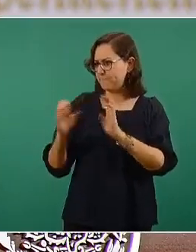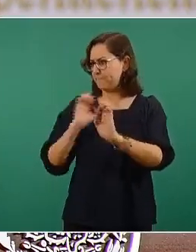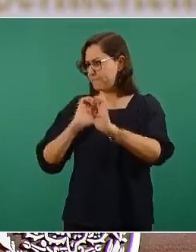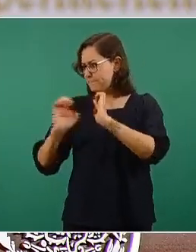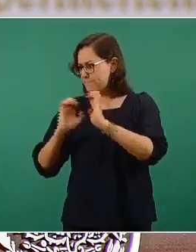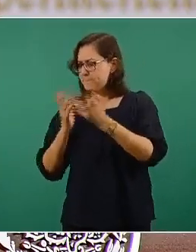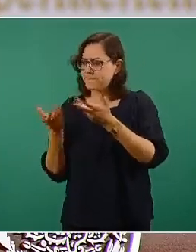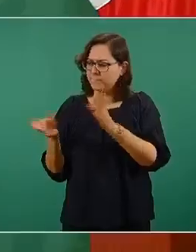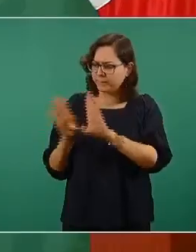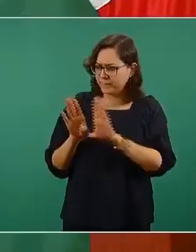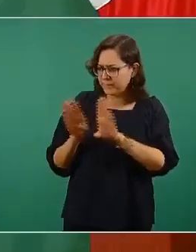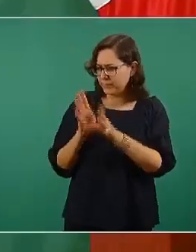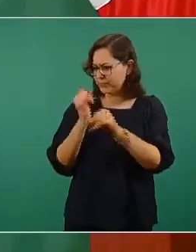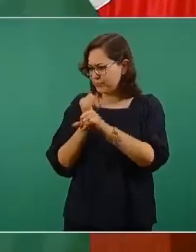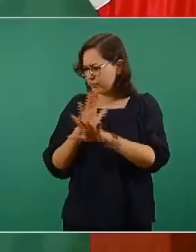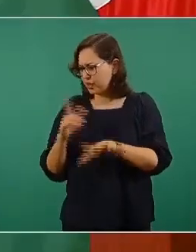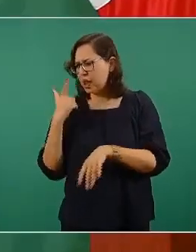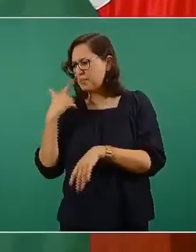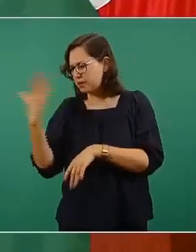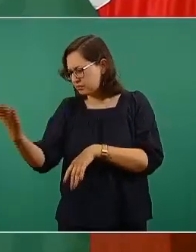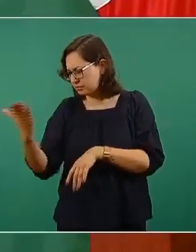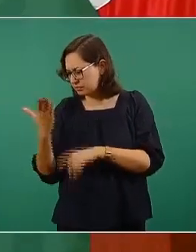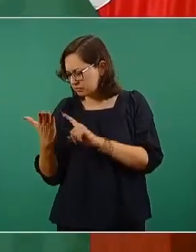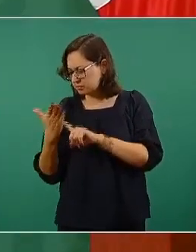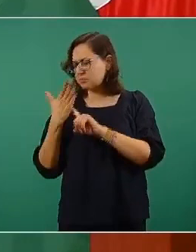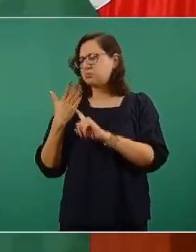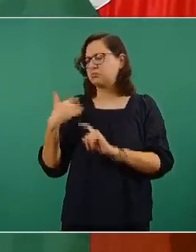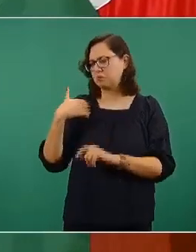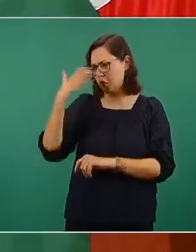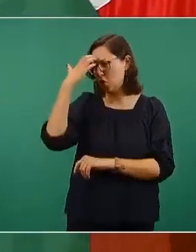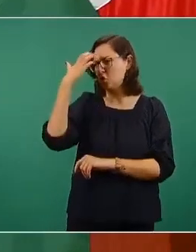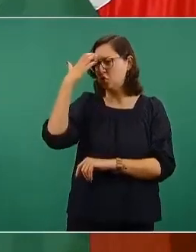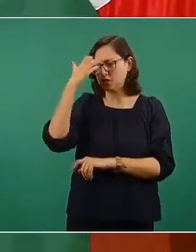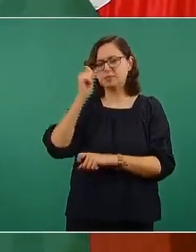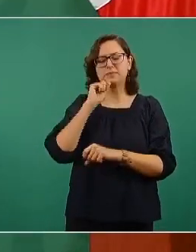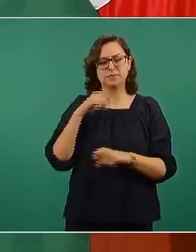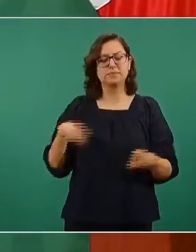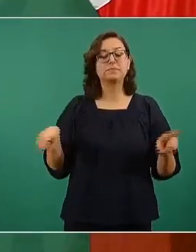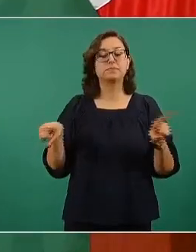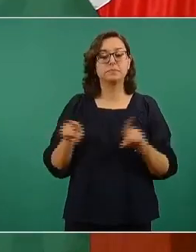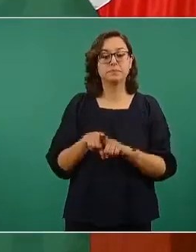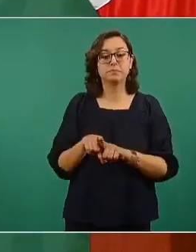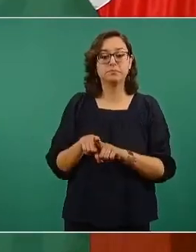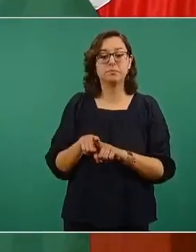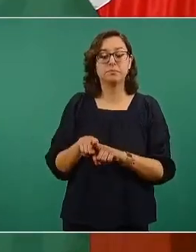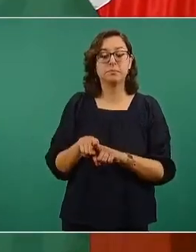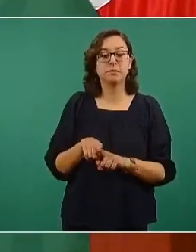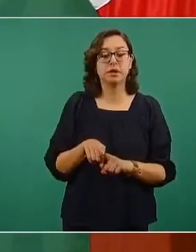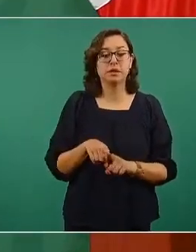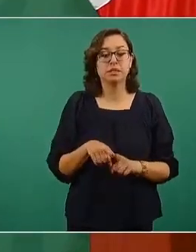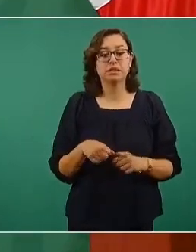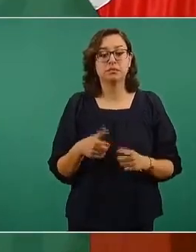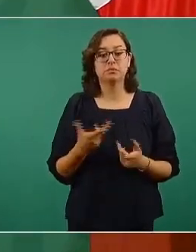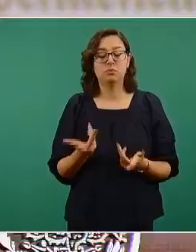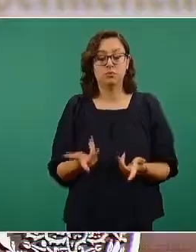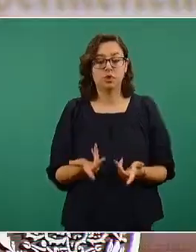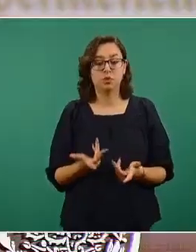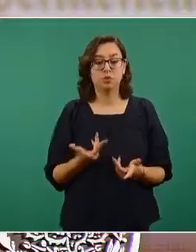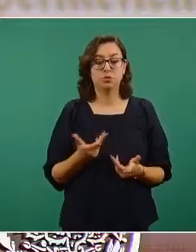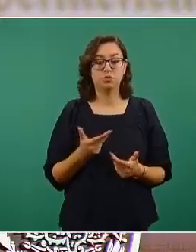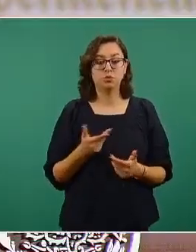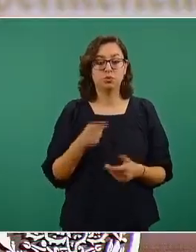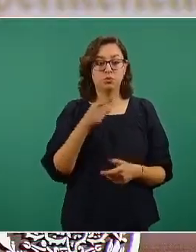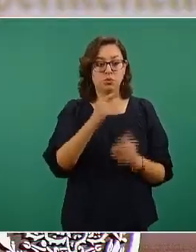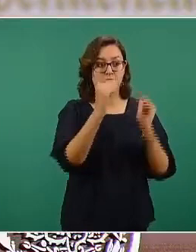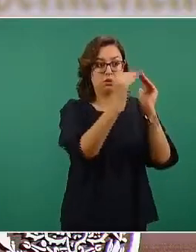toda la información que ellos tenían y además pues coordinarnos también para mejorar la operación de